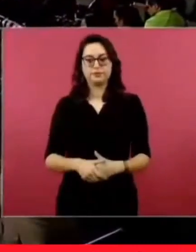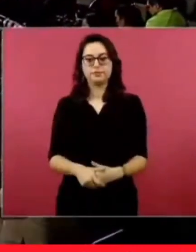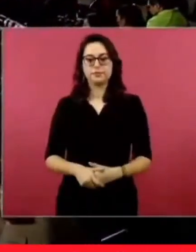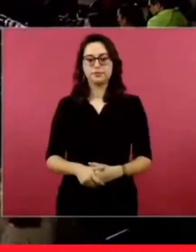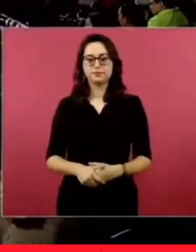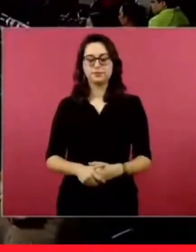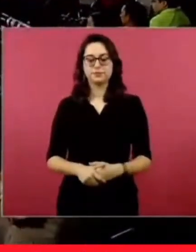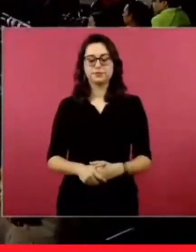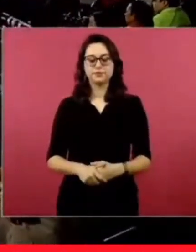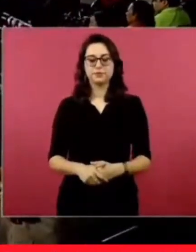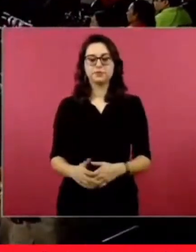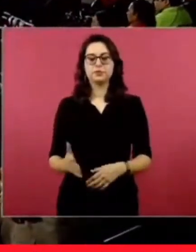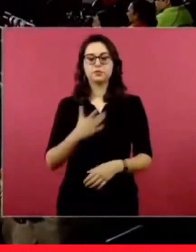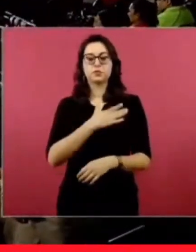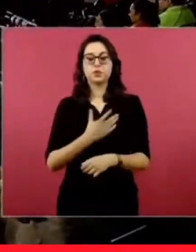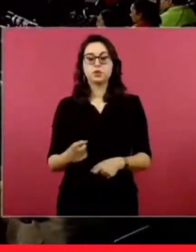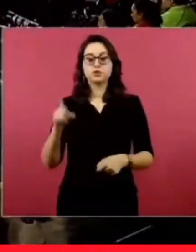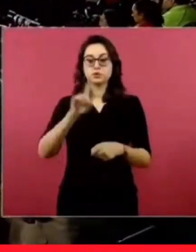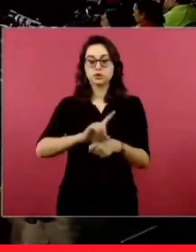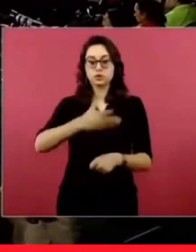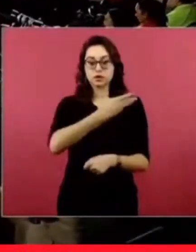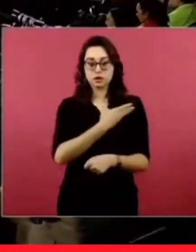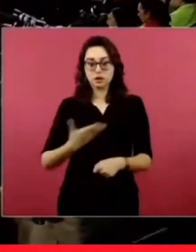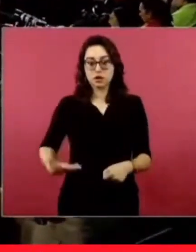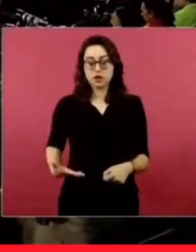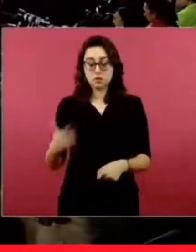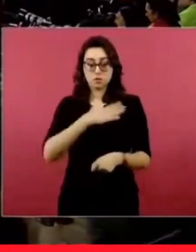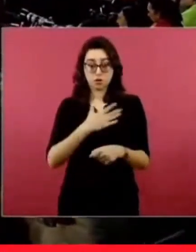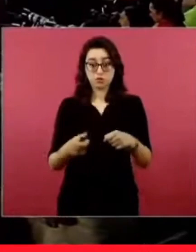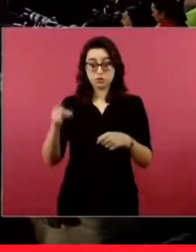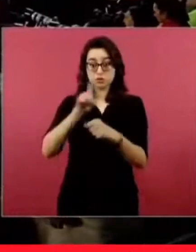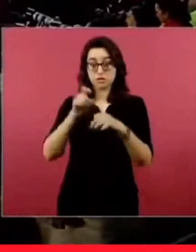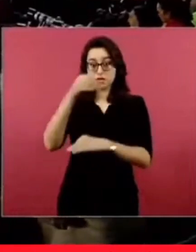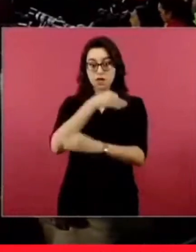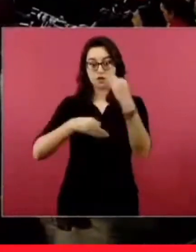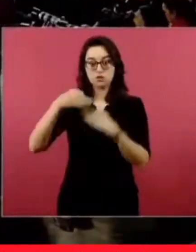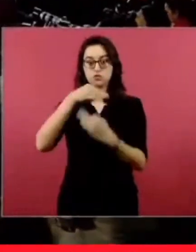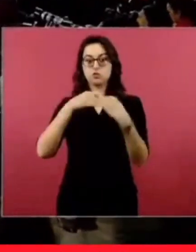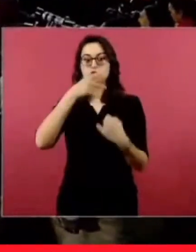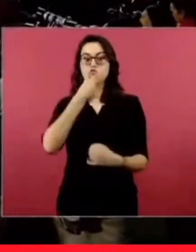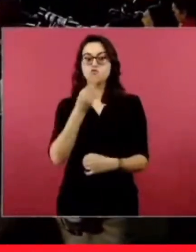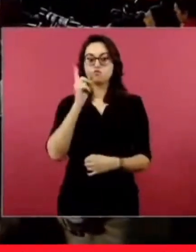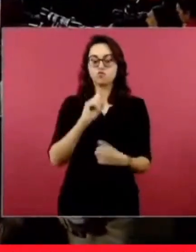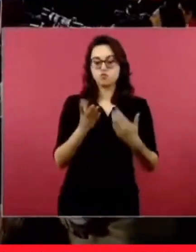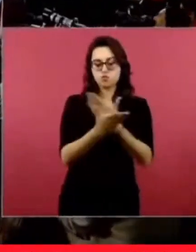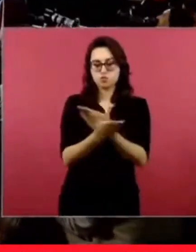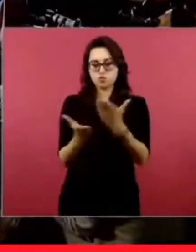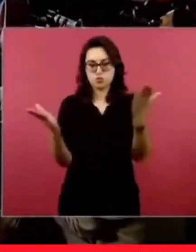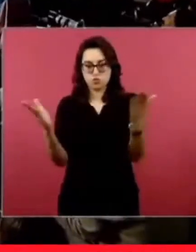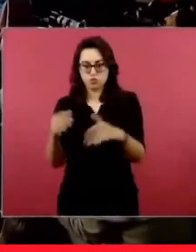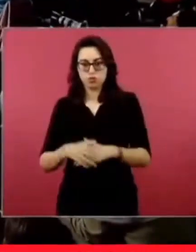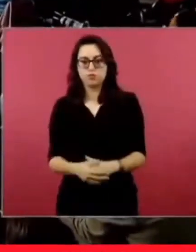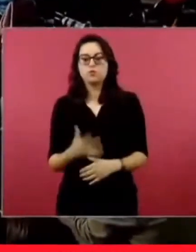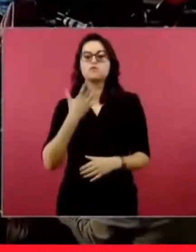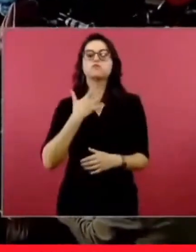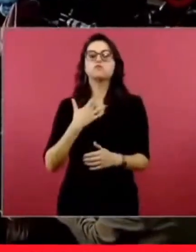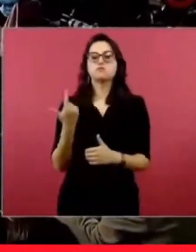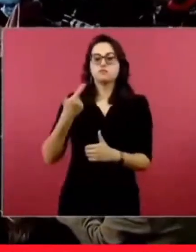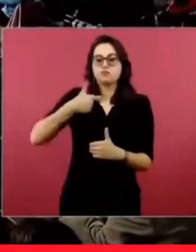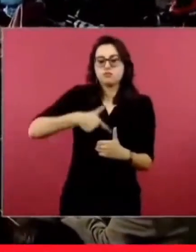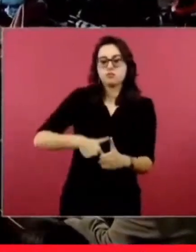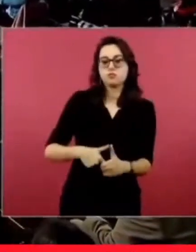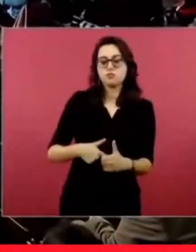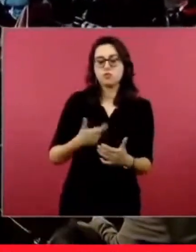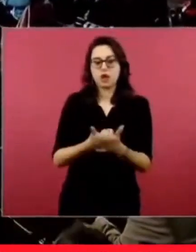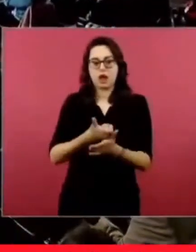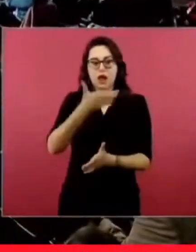Buenos días, señor presidente. Muy buenos días a todas y a todos ustedes. ¿Quién es quién en los precios de los combustibles? Vamos